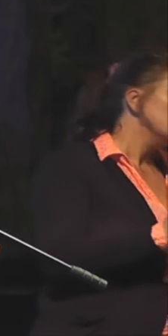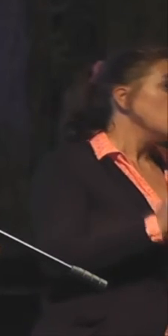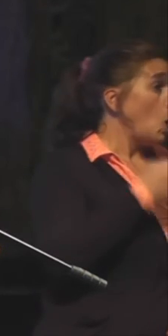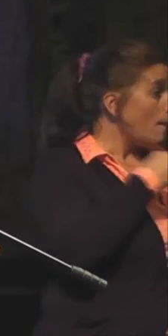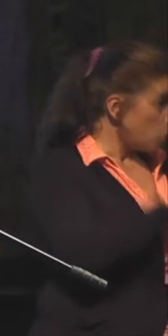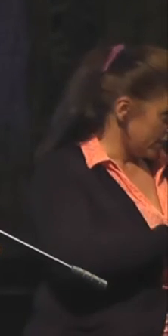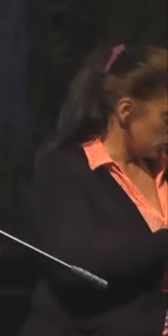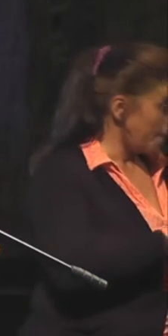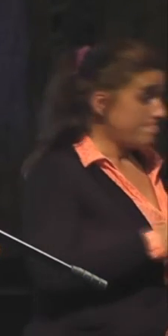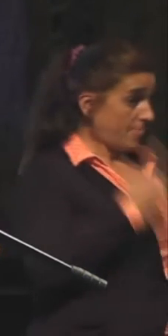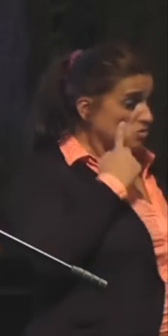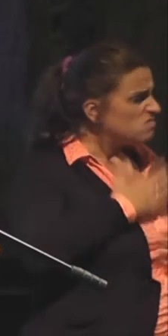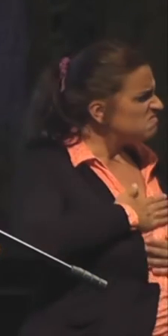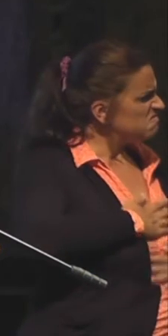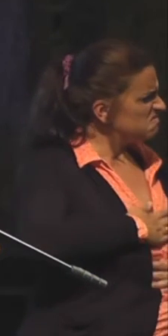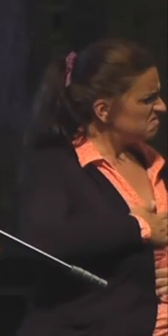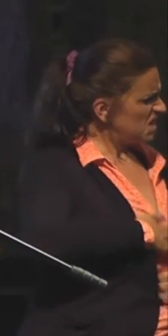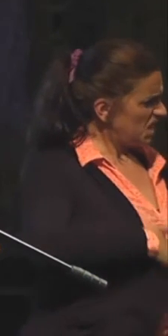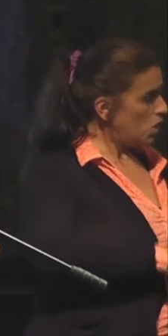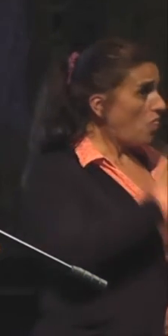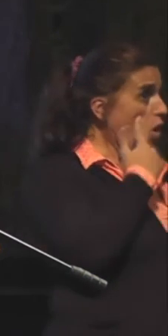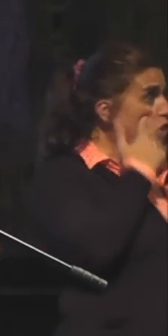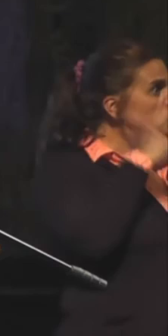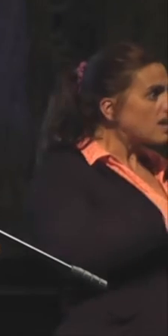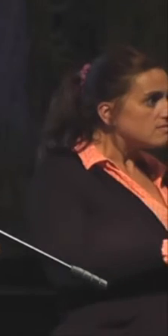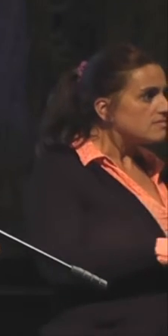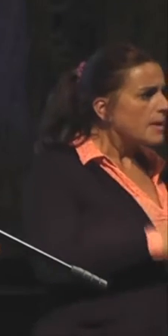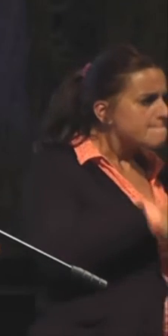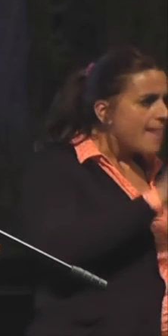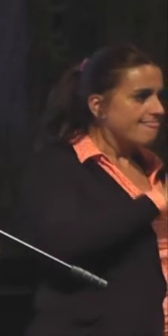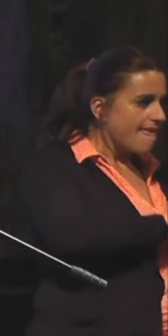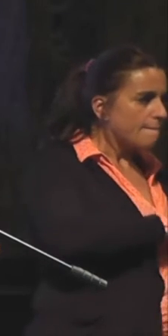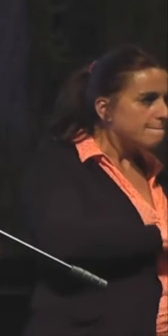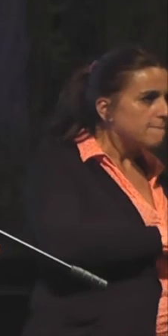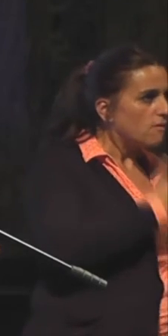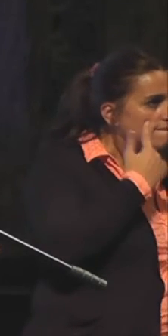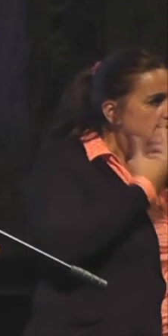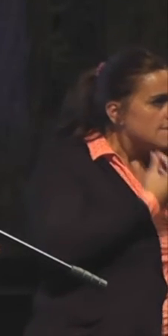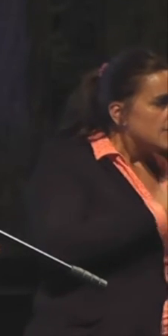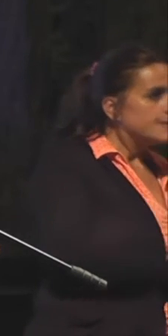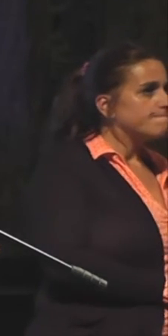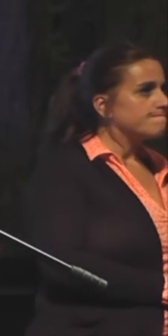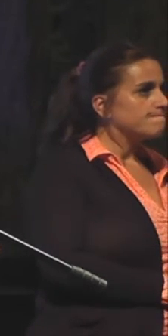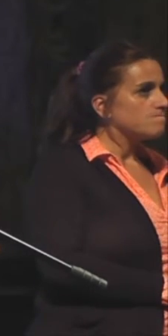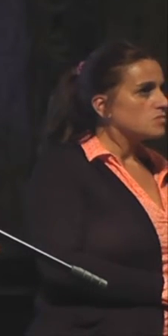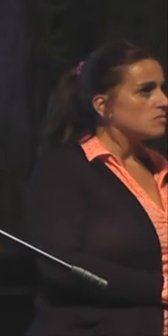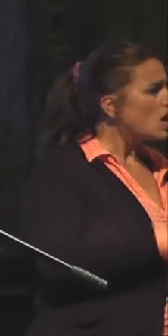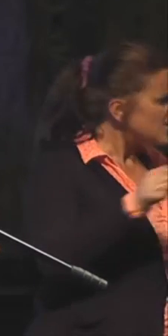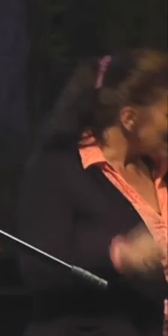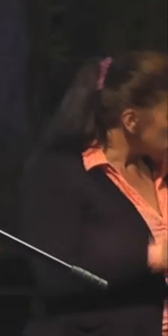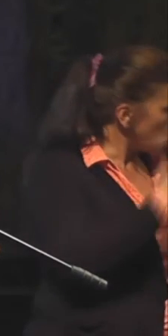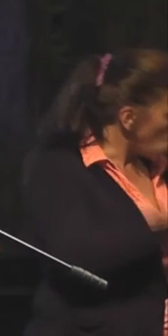con la tranquilidad de conocer el diagnóstico hace más tiempo de lo que uno querría que se han hecho cosas